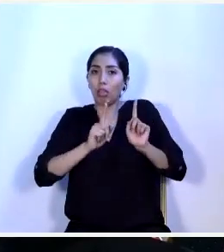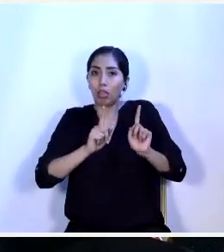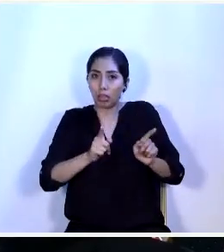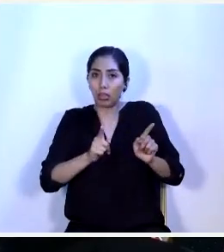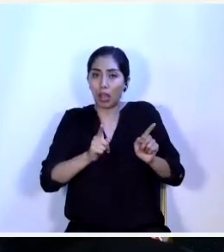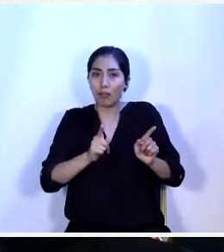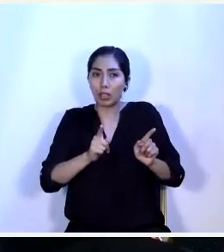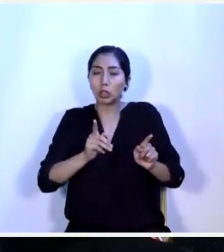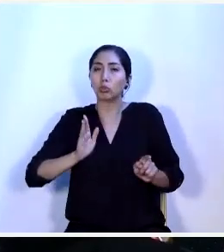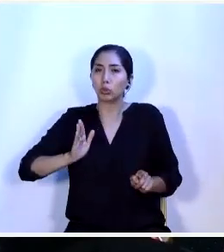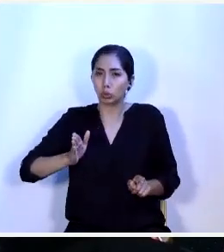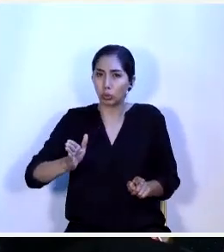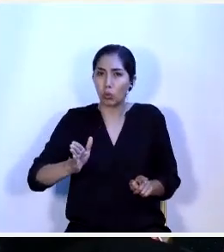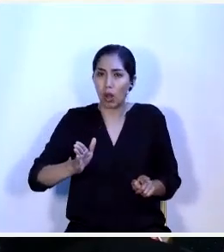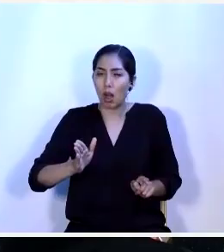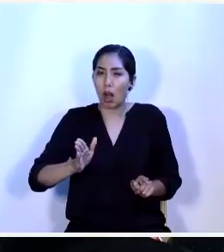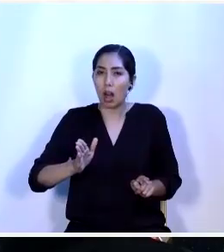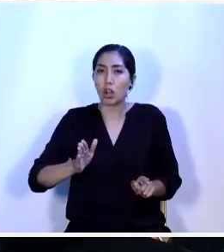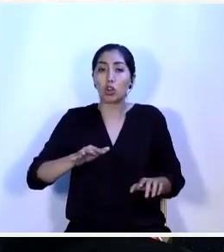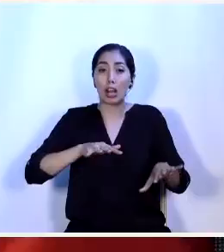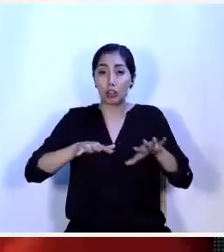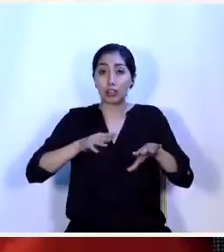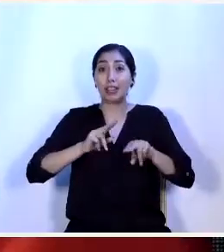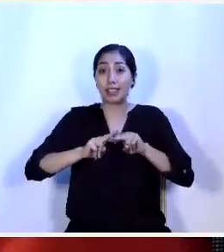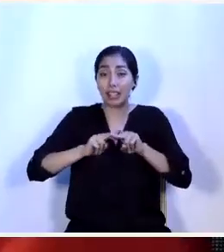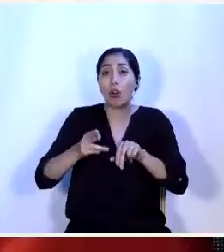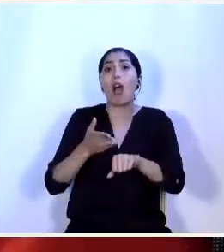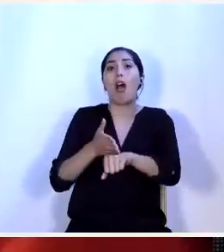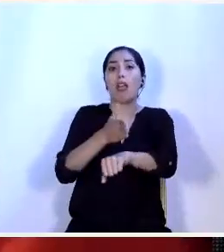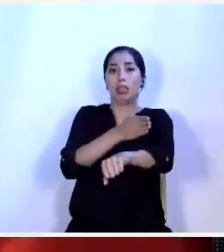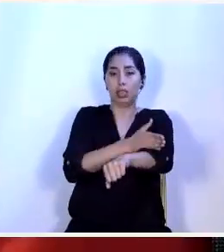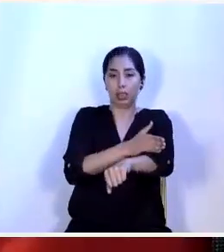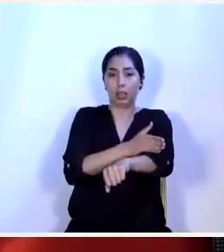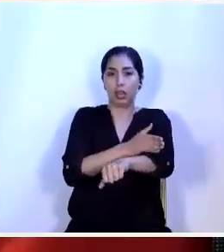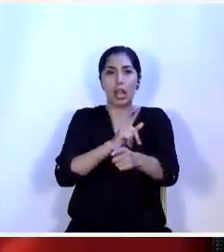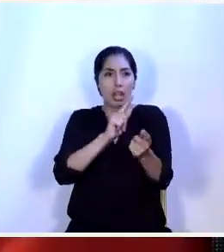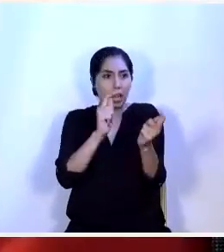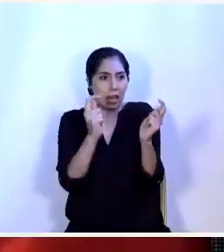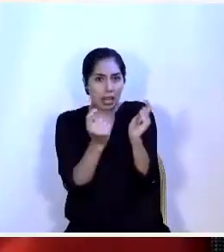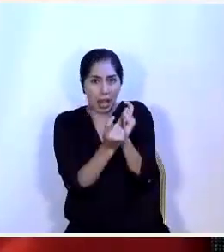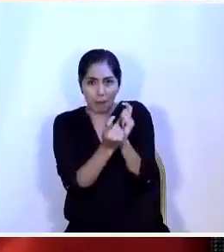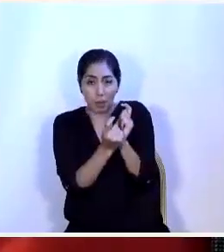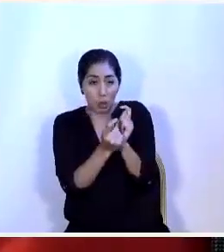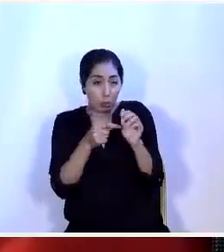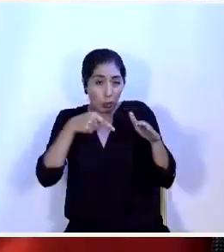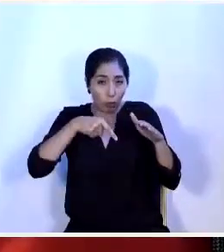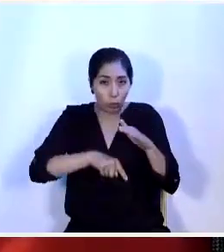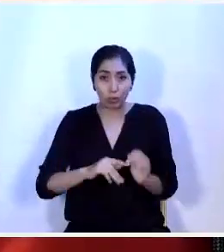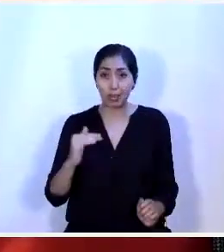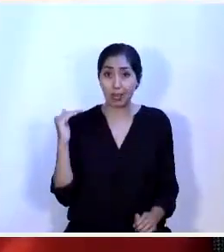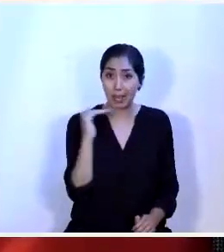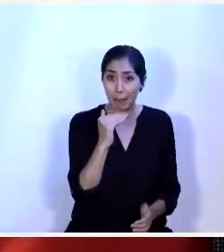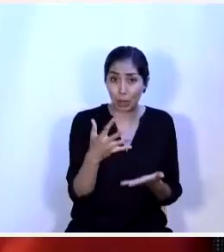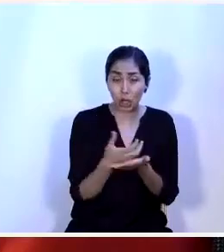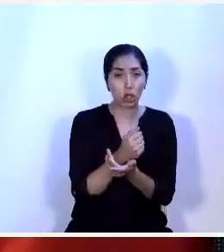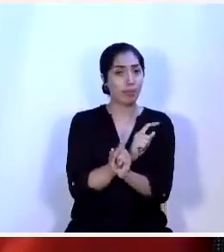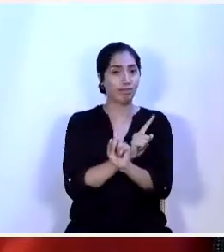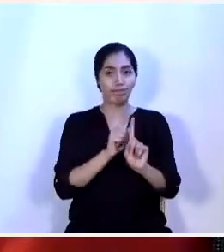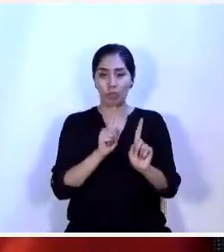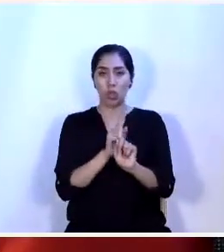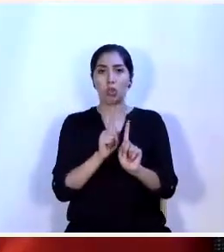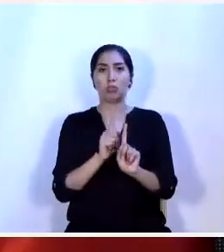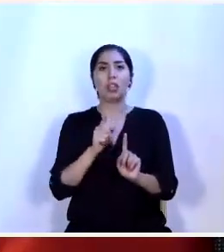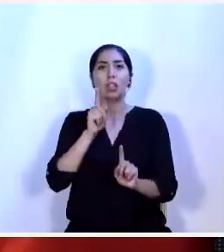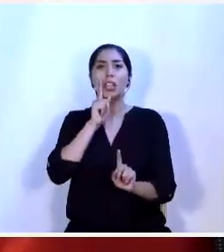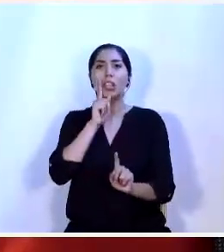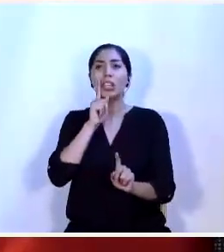se hizo antes y que ningún cambio importante y estructural se logra de la noche a la mañana, y que por tanto la radicalidad no está ni en quién grita más fuerte,